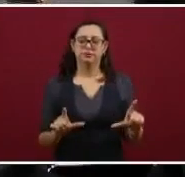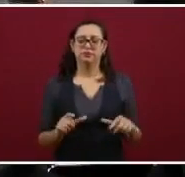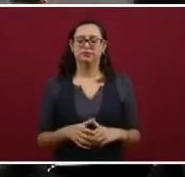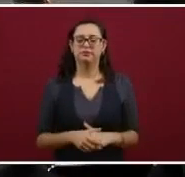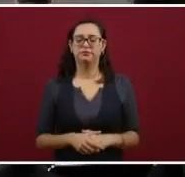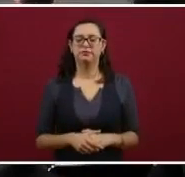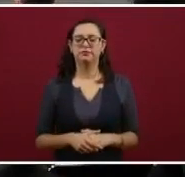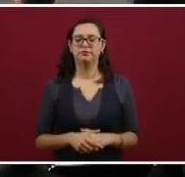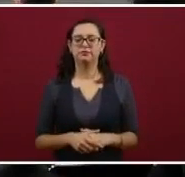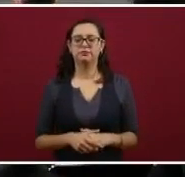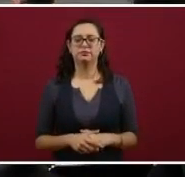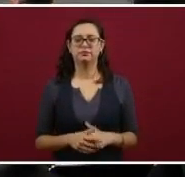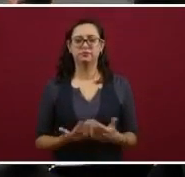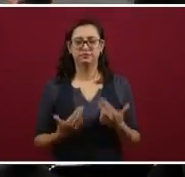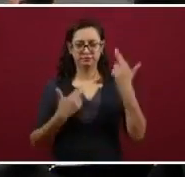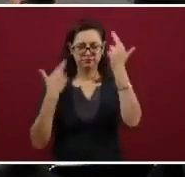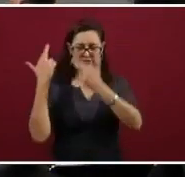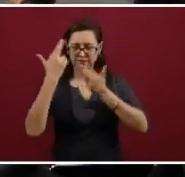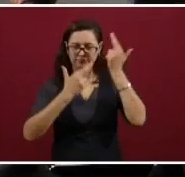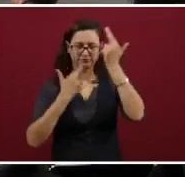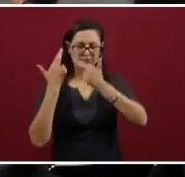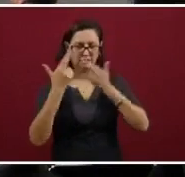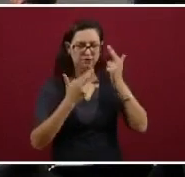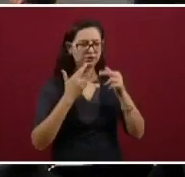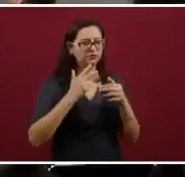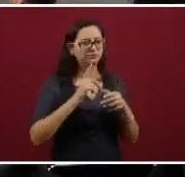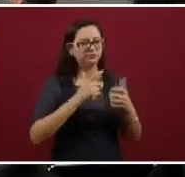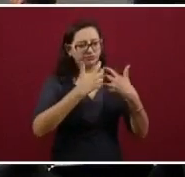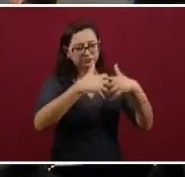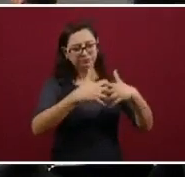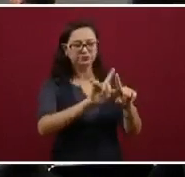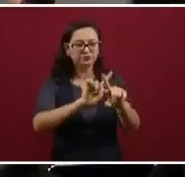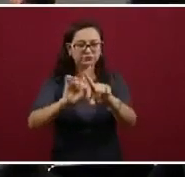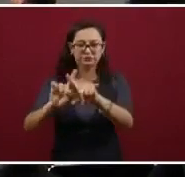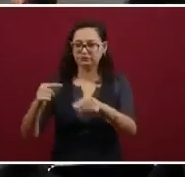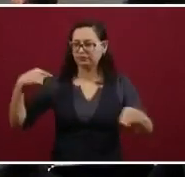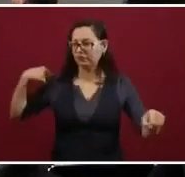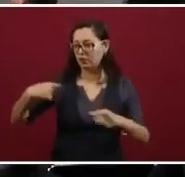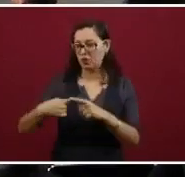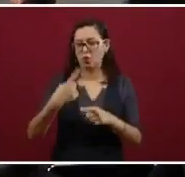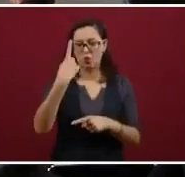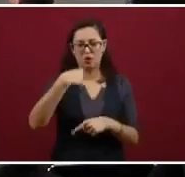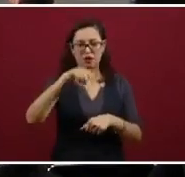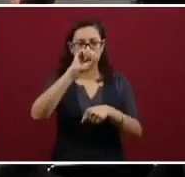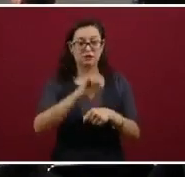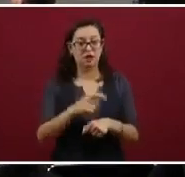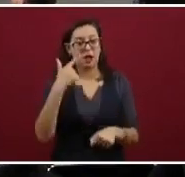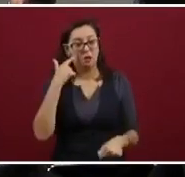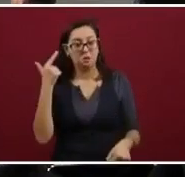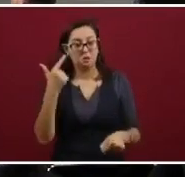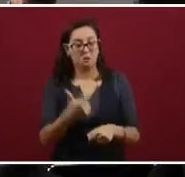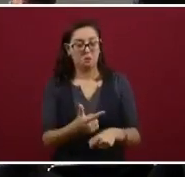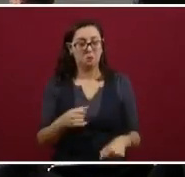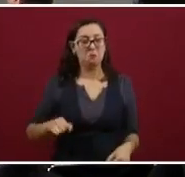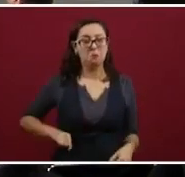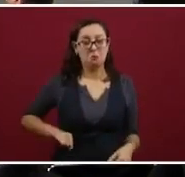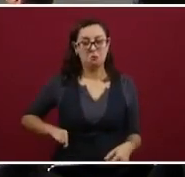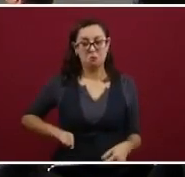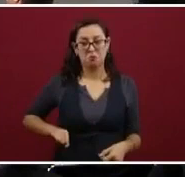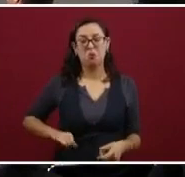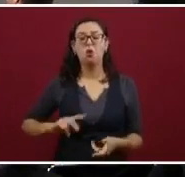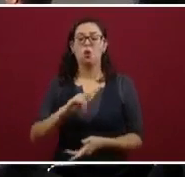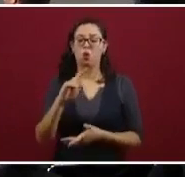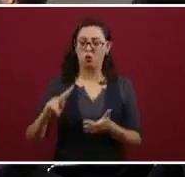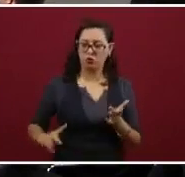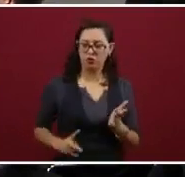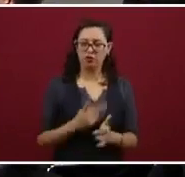obtuvo en las verificaciones de gasolineras en esta semana, que tenemos un hallazgo muy interesante. Otra vez